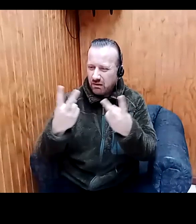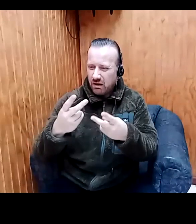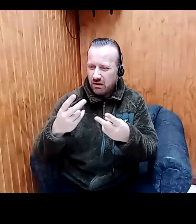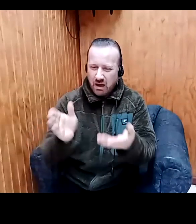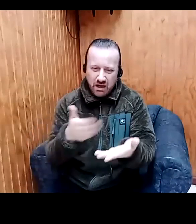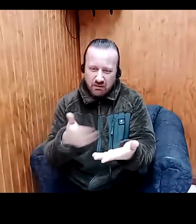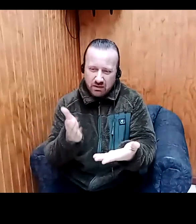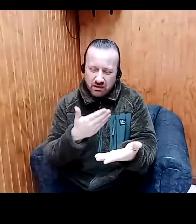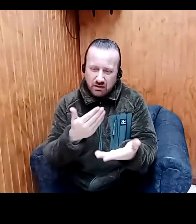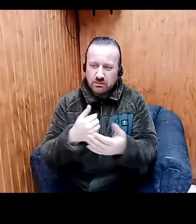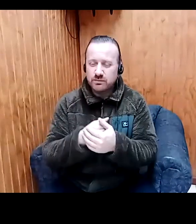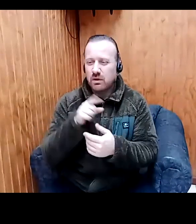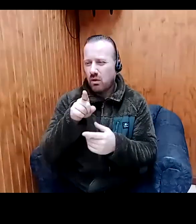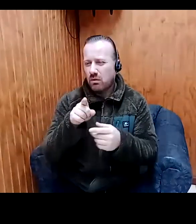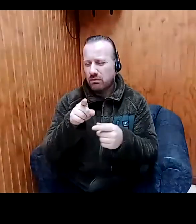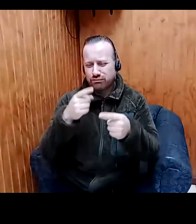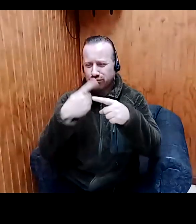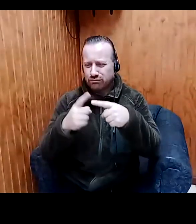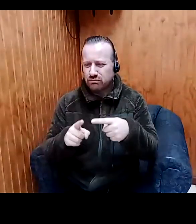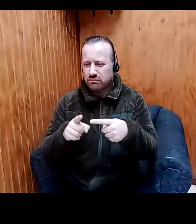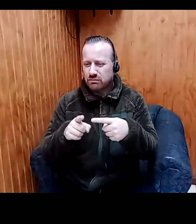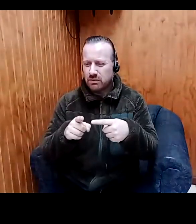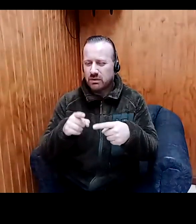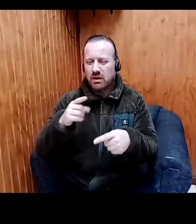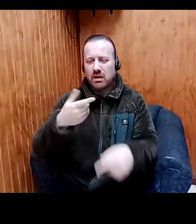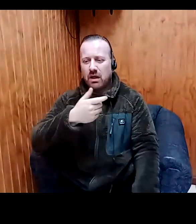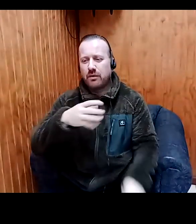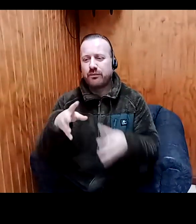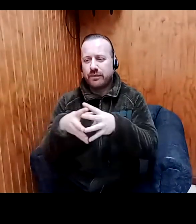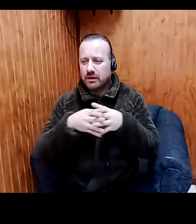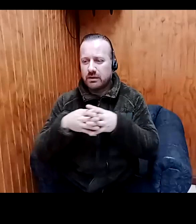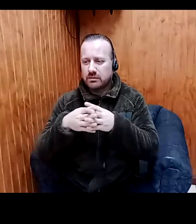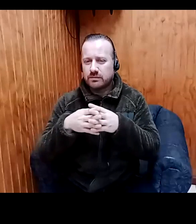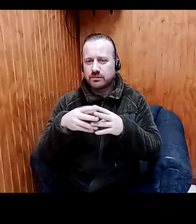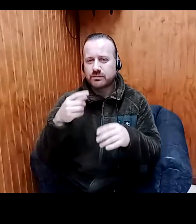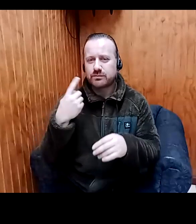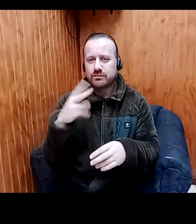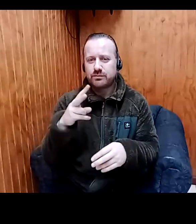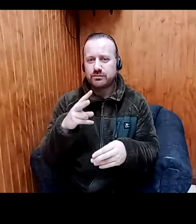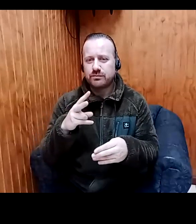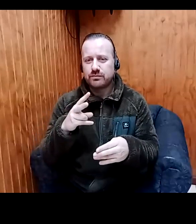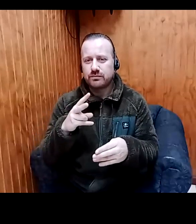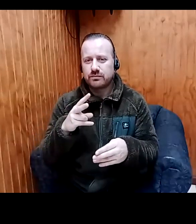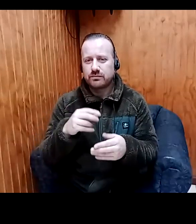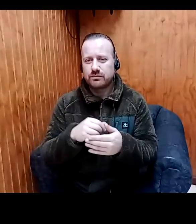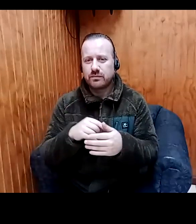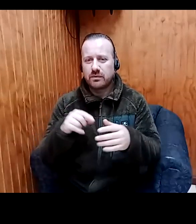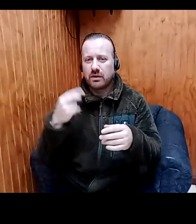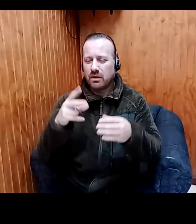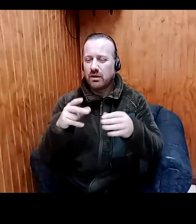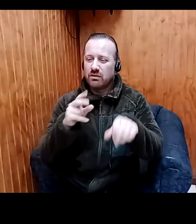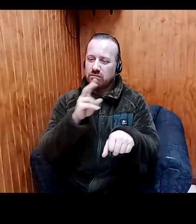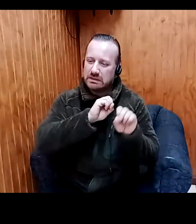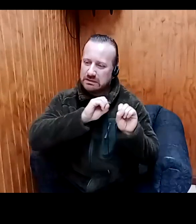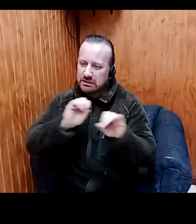Education, Journal of Biology Education, Journal of Chemistry Education y The Physics Teacher o Enseñanza